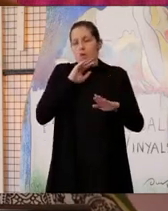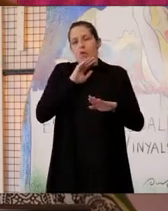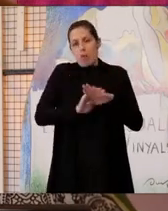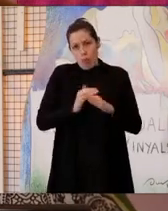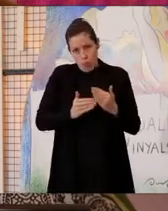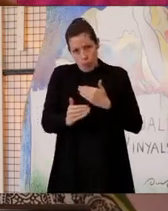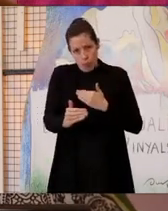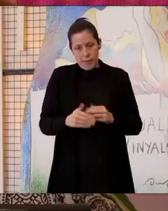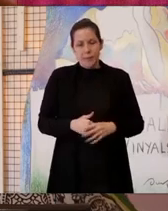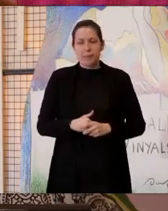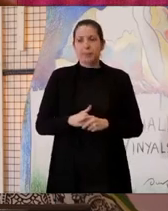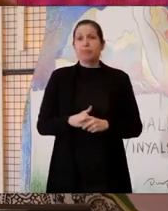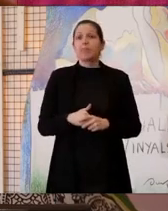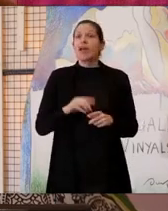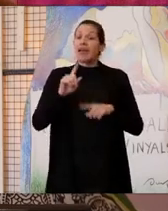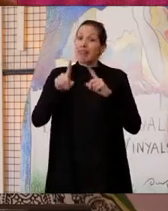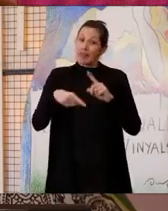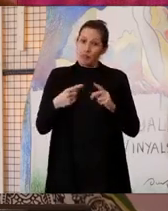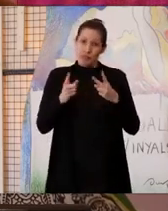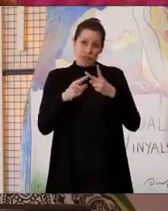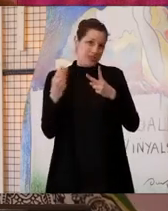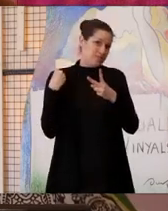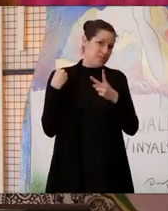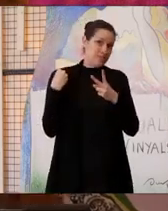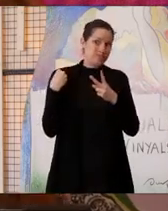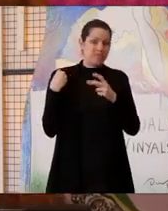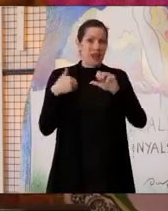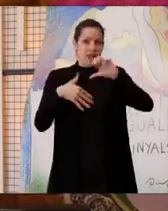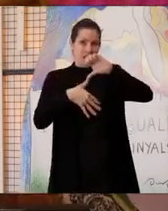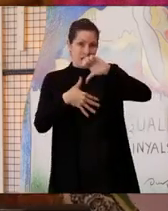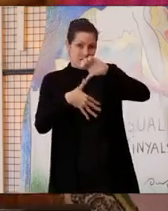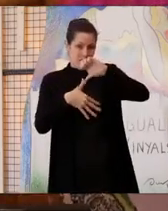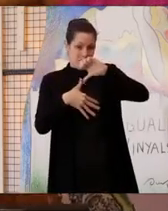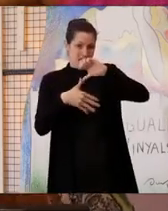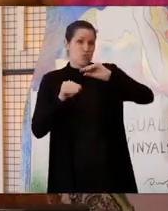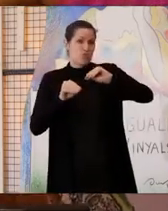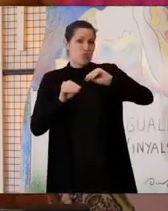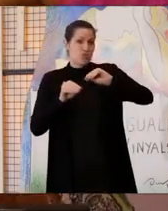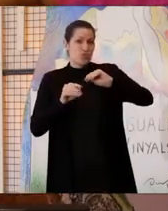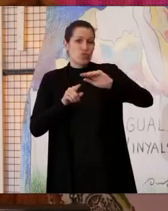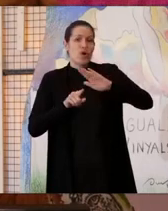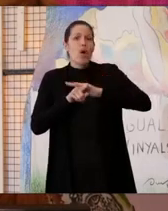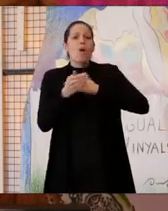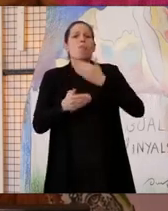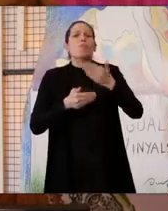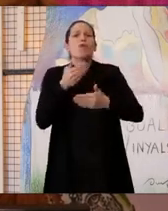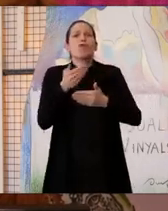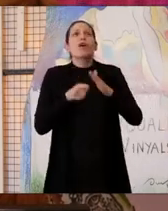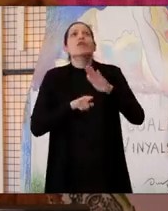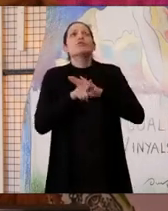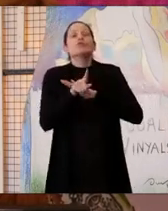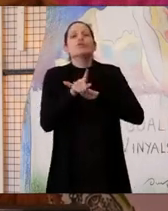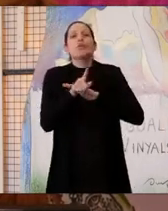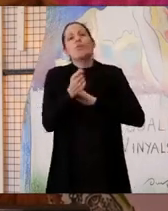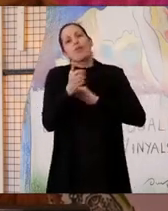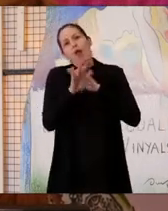latinoamérica Yo creo que el proceso de evolución latinoamericano es un poquito más lento En este terreno